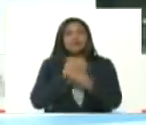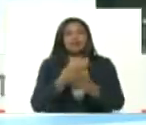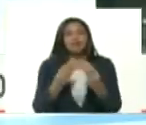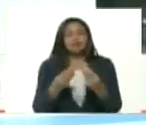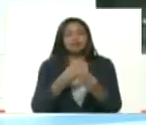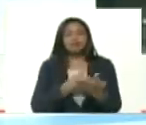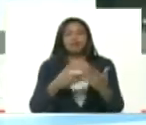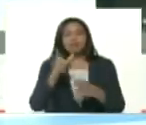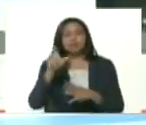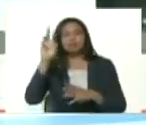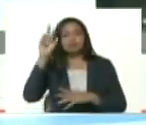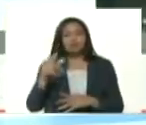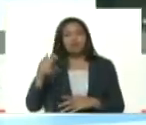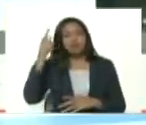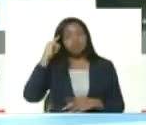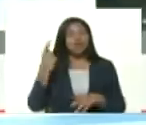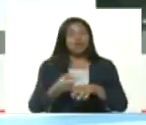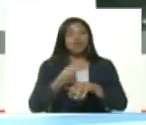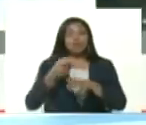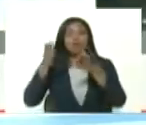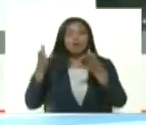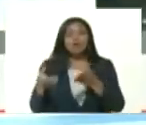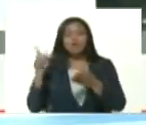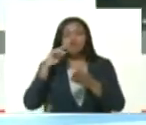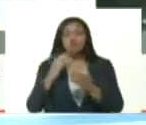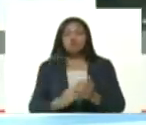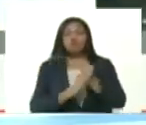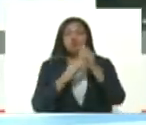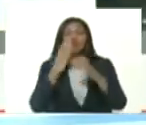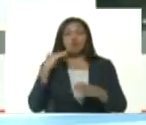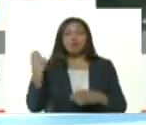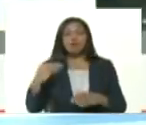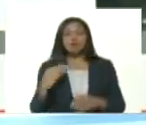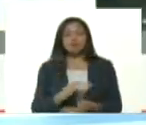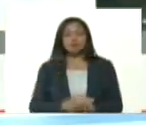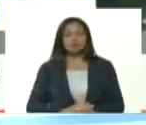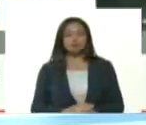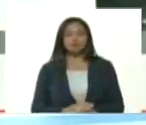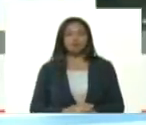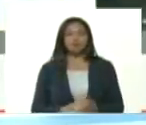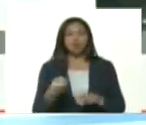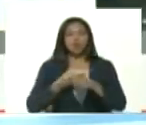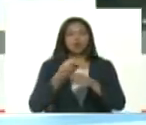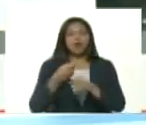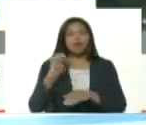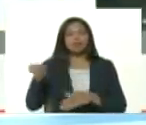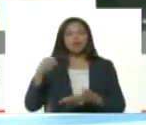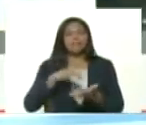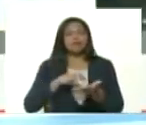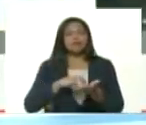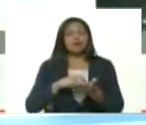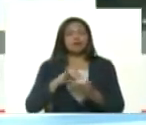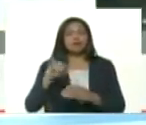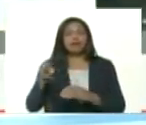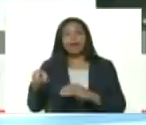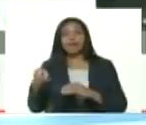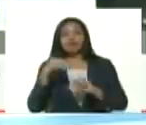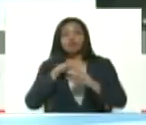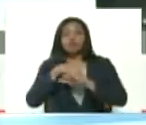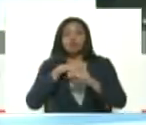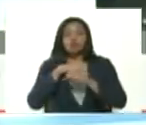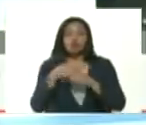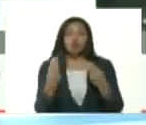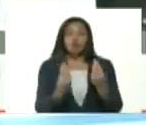miles todos los días. Allá está el gobernador, este joven líder, gobernador del estado Miranda, Héctor Rodríguez, junto a